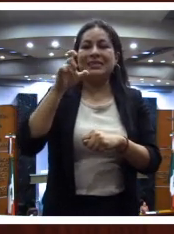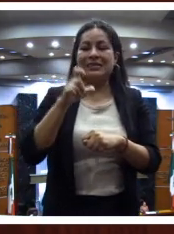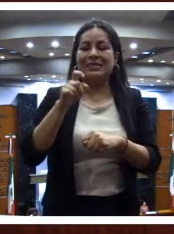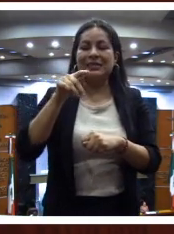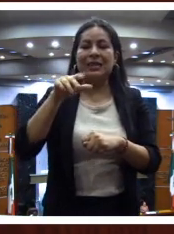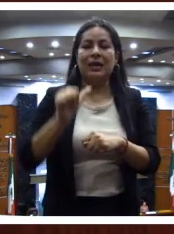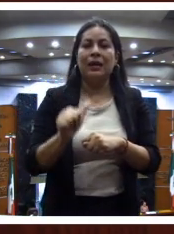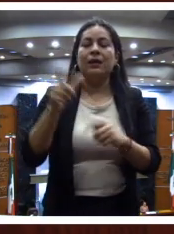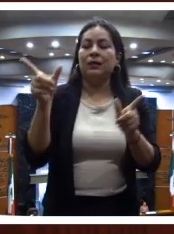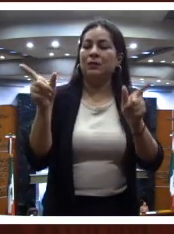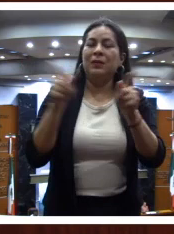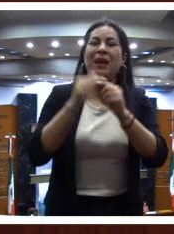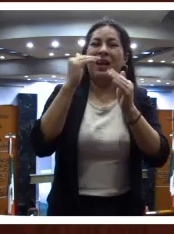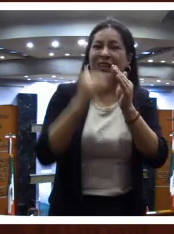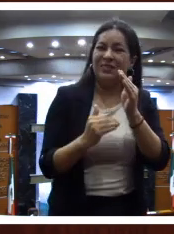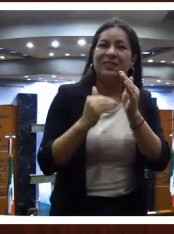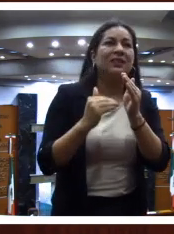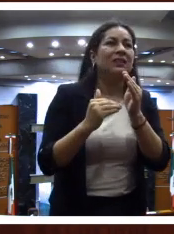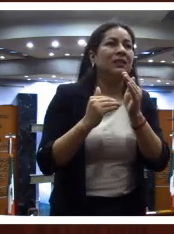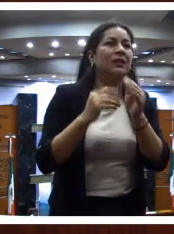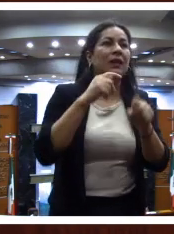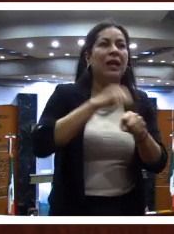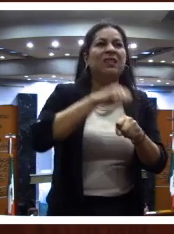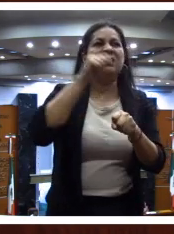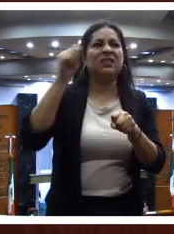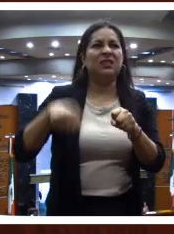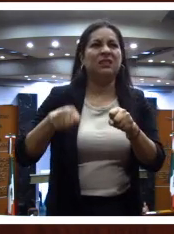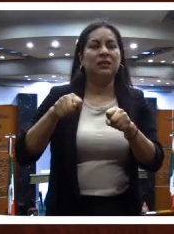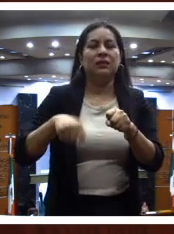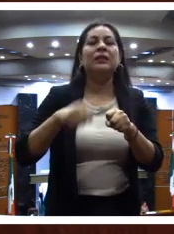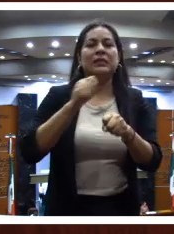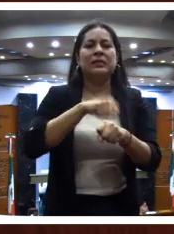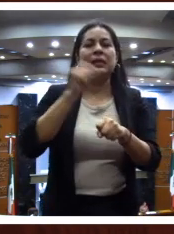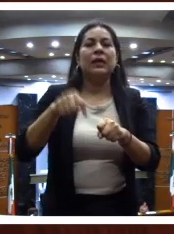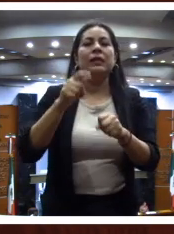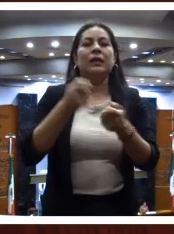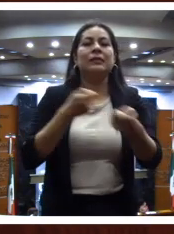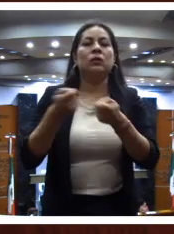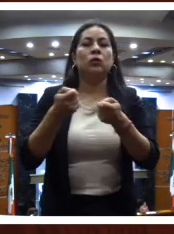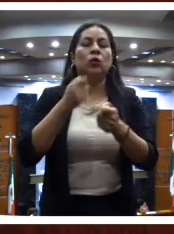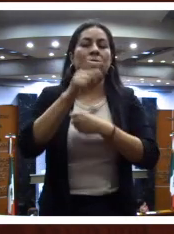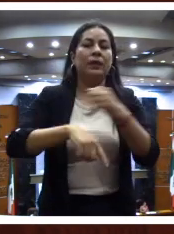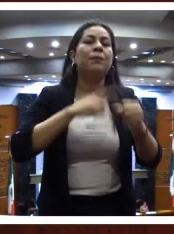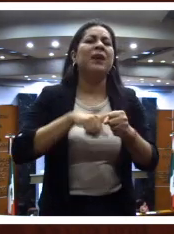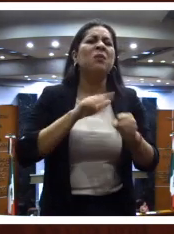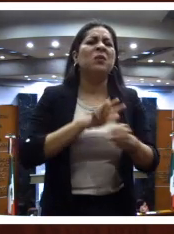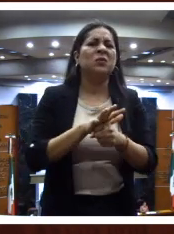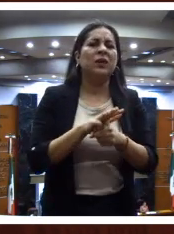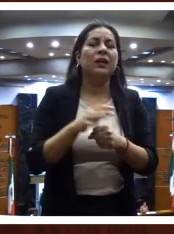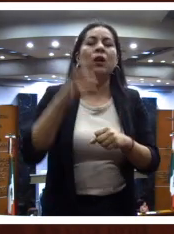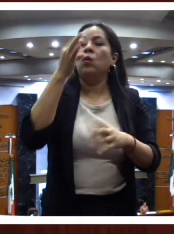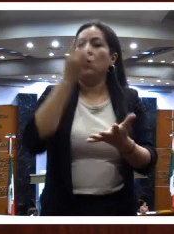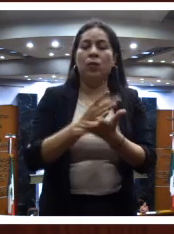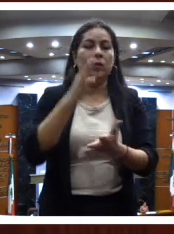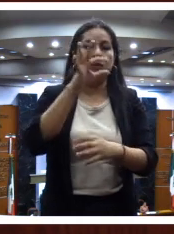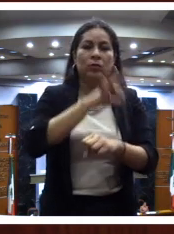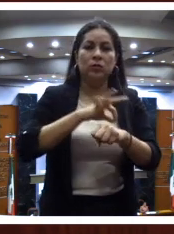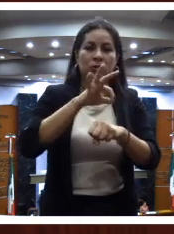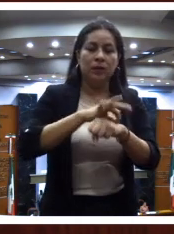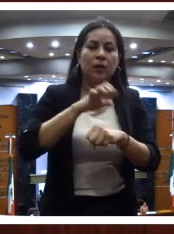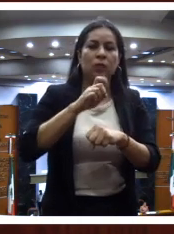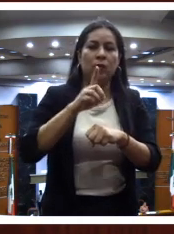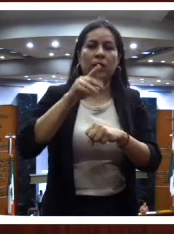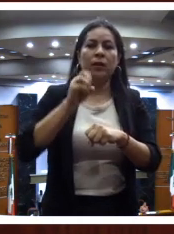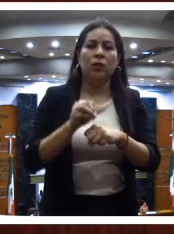cifra se reduce aún más si hablamos del centro de control animal pues es solo Chilpancingo Eduardo